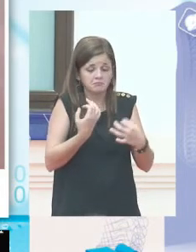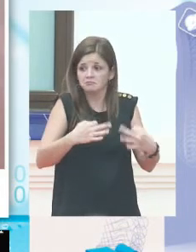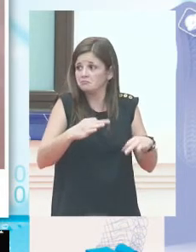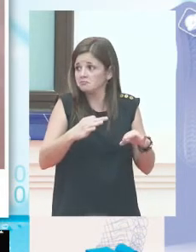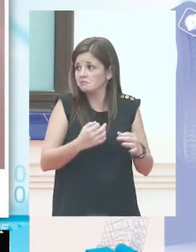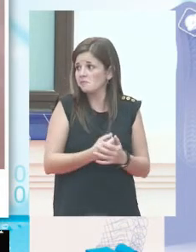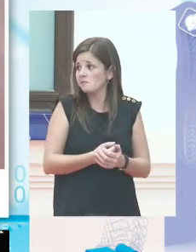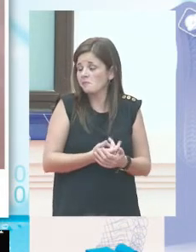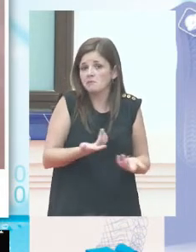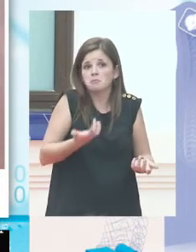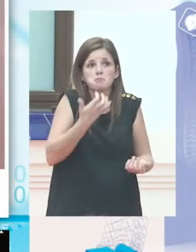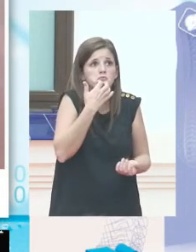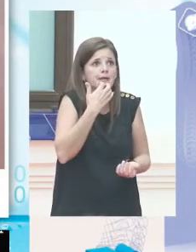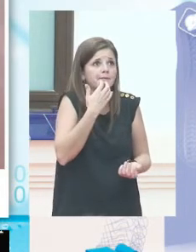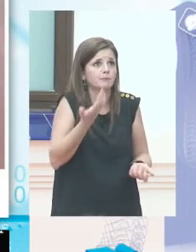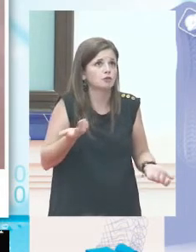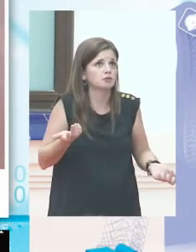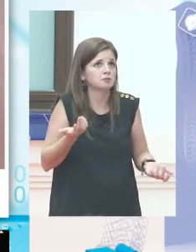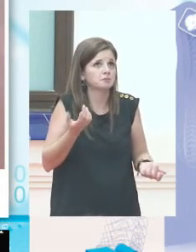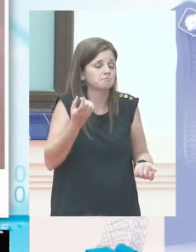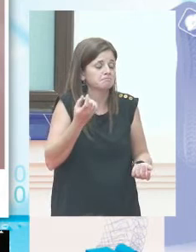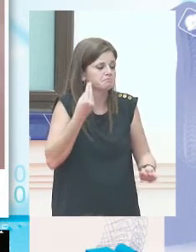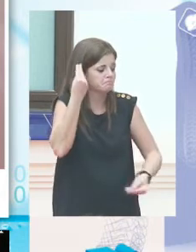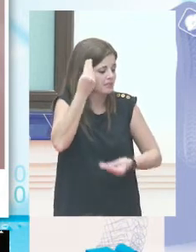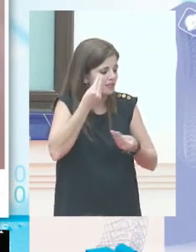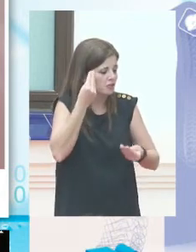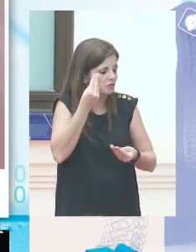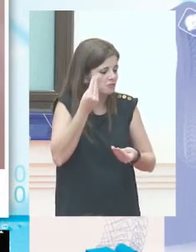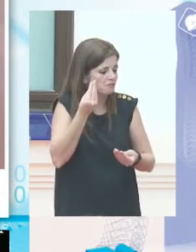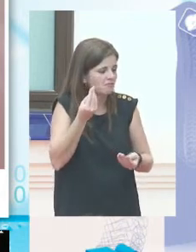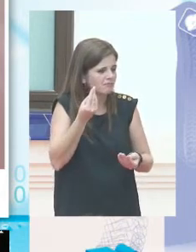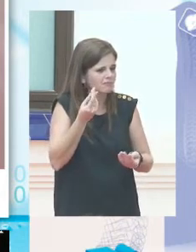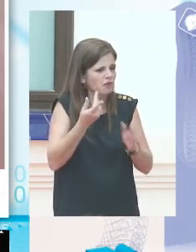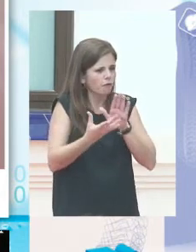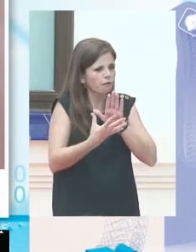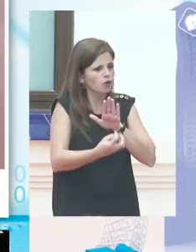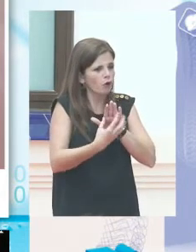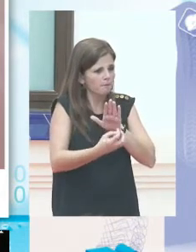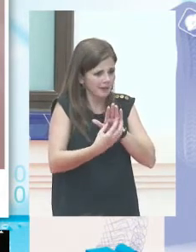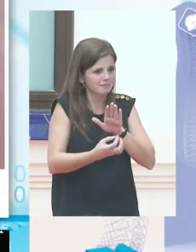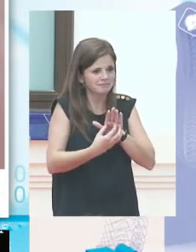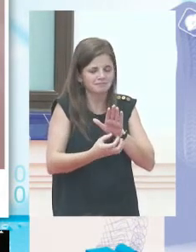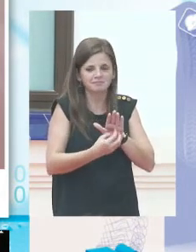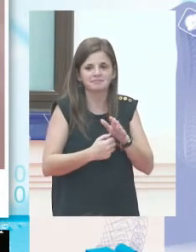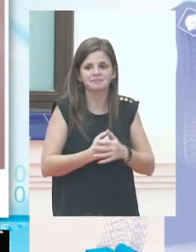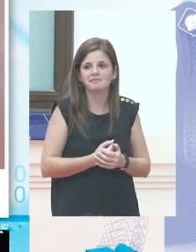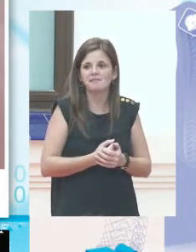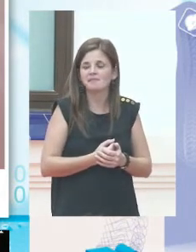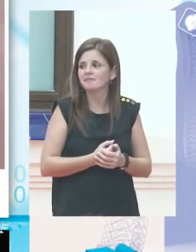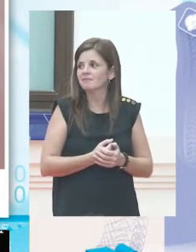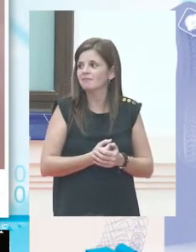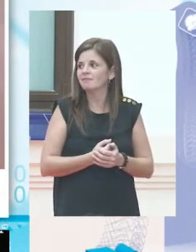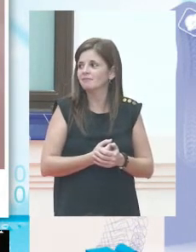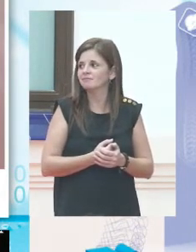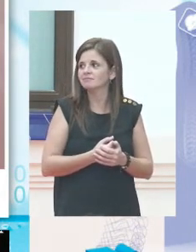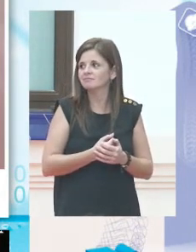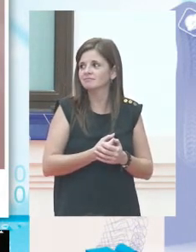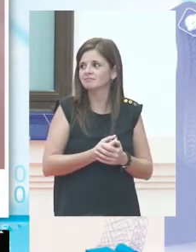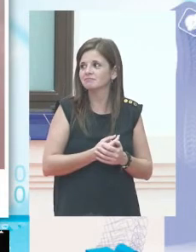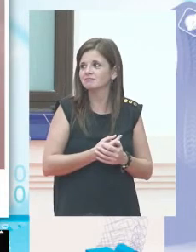que es, por ejemplo, creo que es realizar fotocopias, si no me equivoco. Entonces, esta persona, pues bueno, la va a